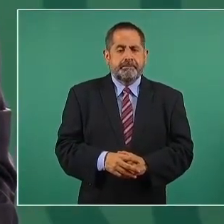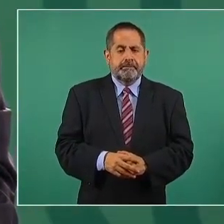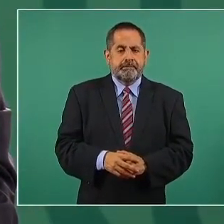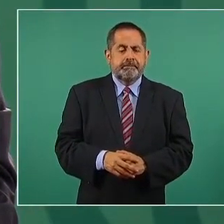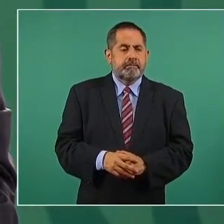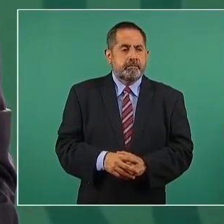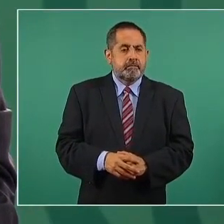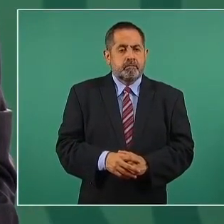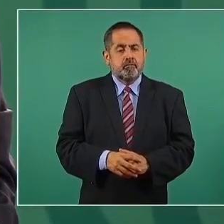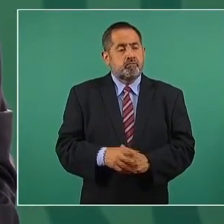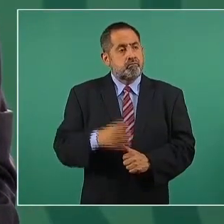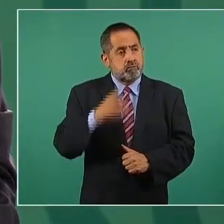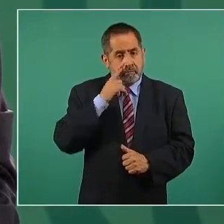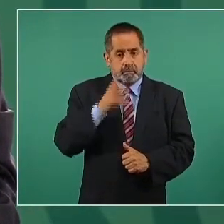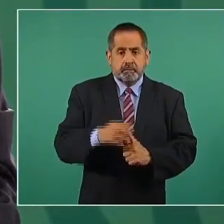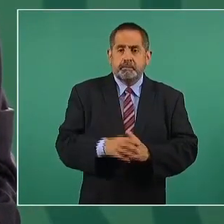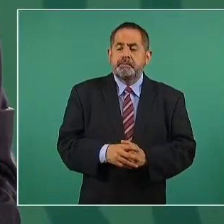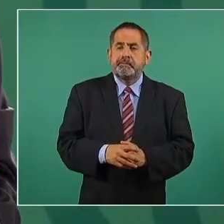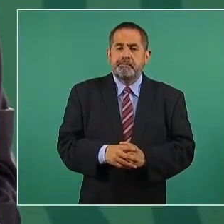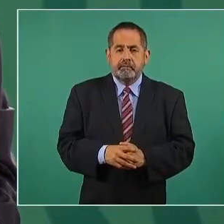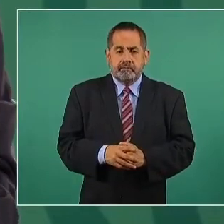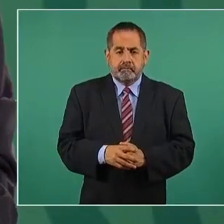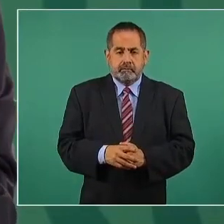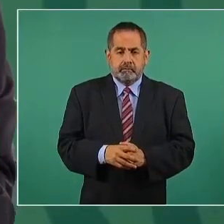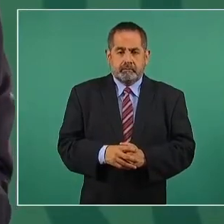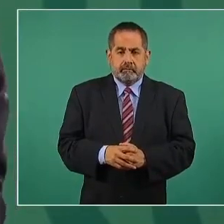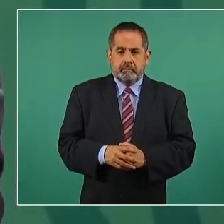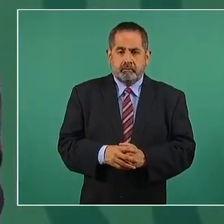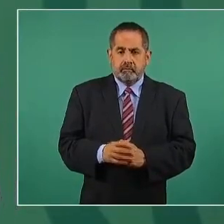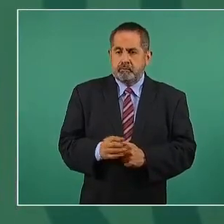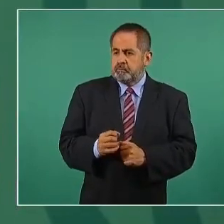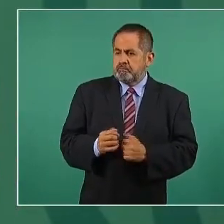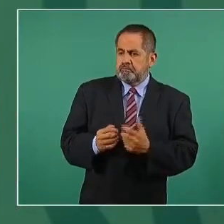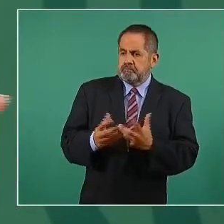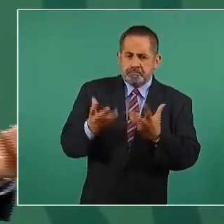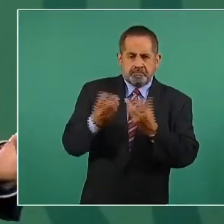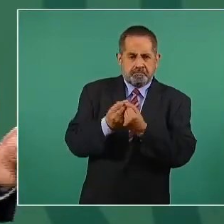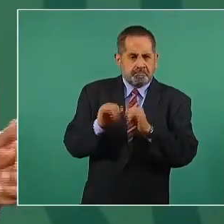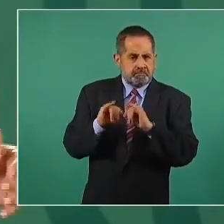fue un encuentro pues muy